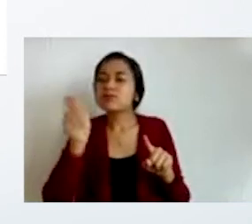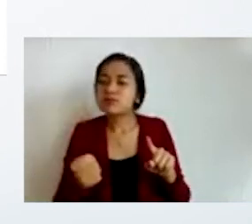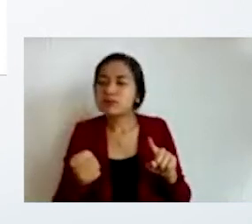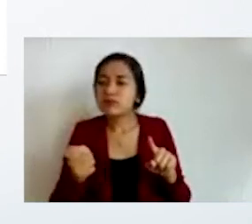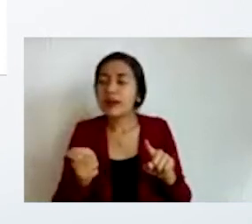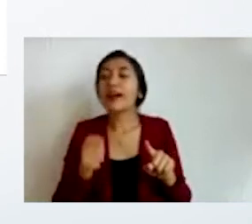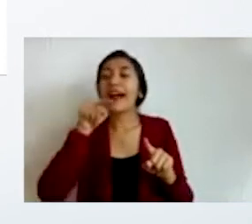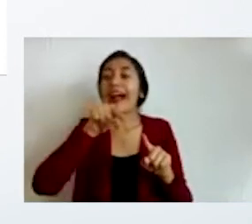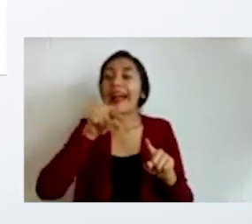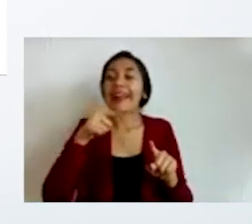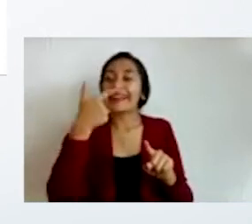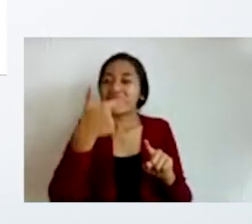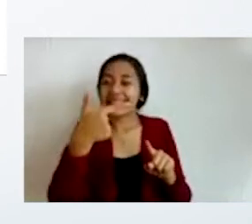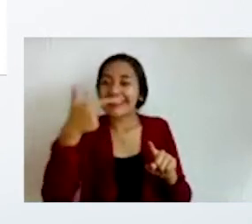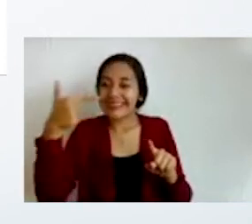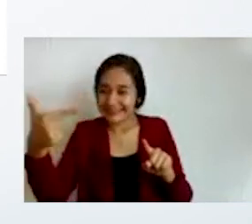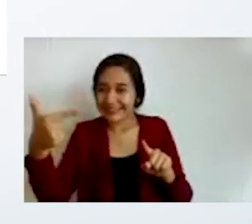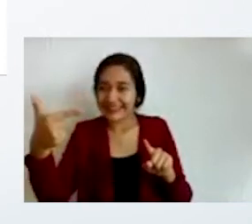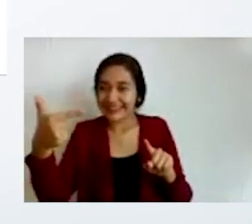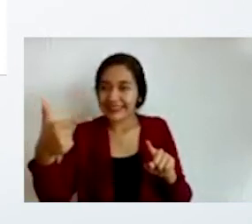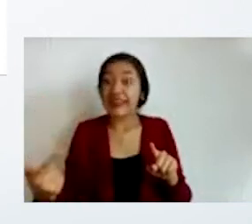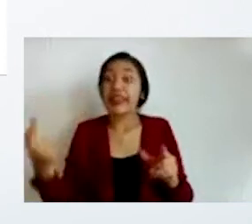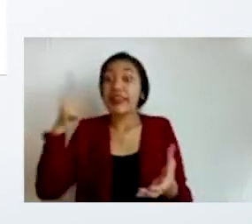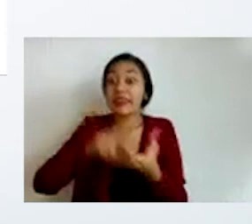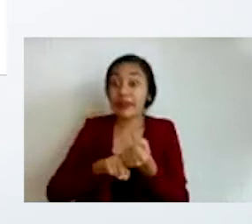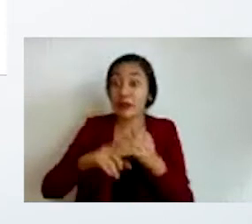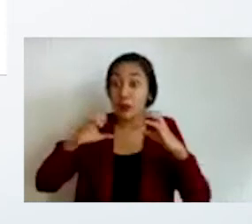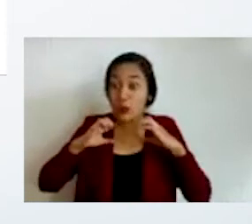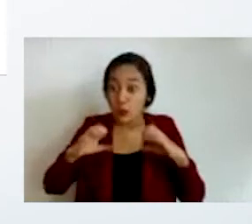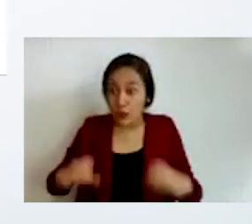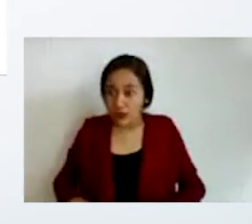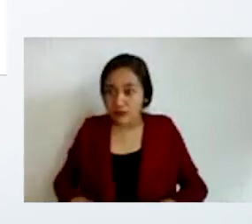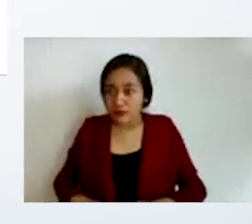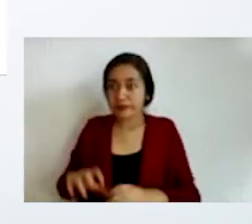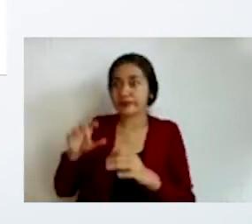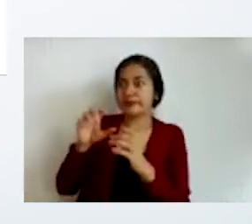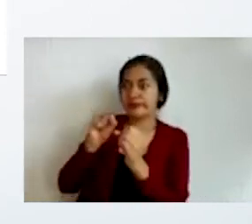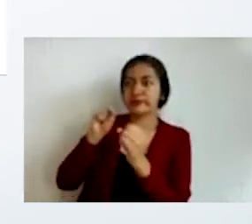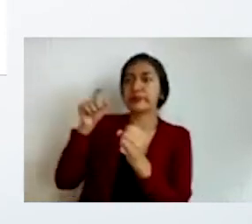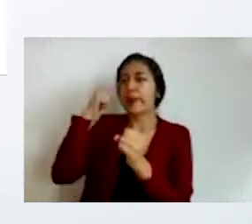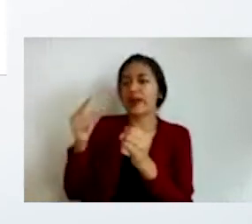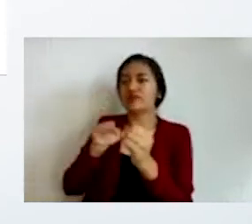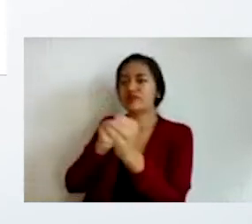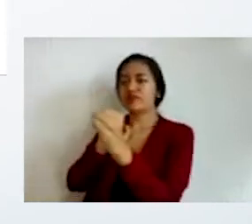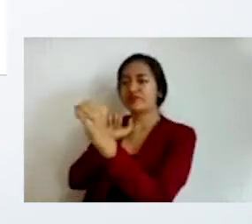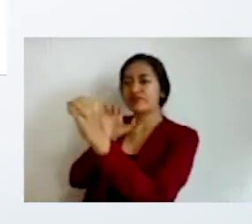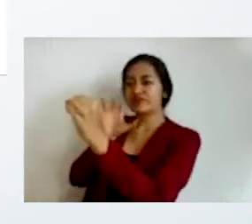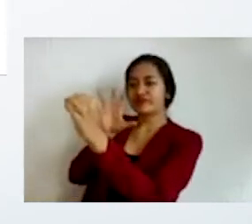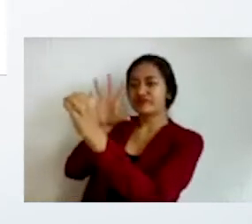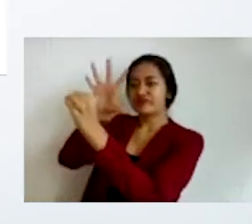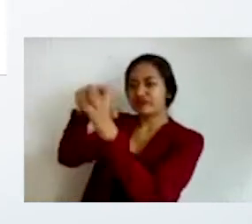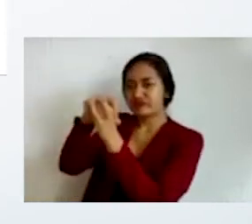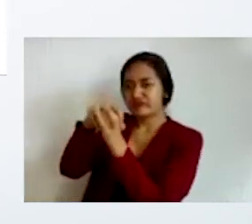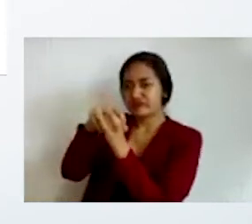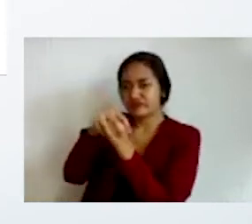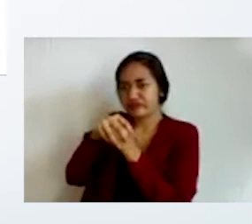refiere a las IgG, que son los anticuerpos neutralizantes, los anticuerpos que tienen la capacidad específica de